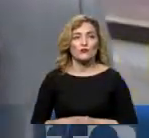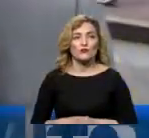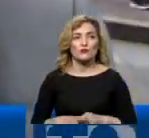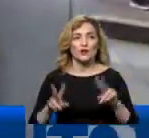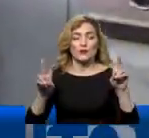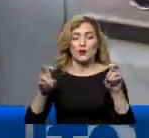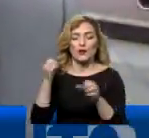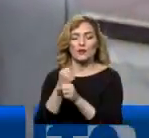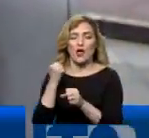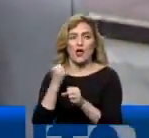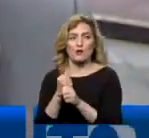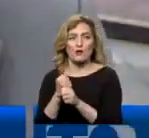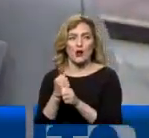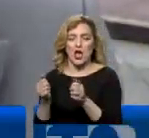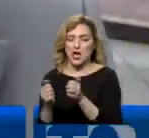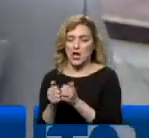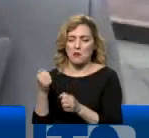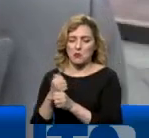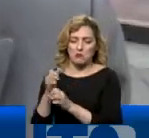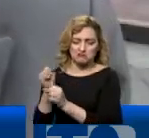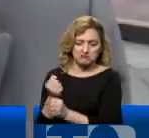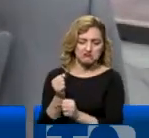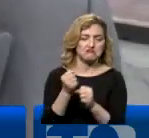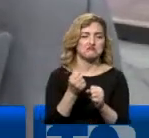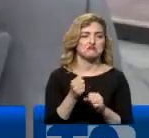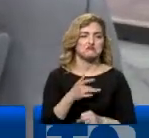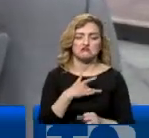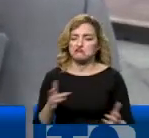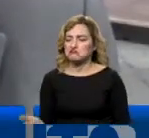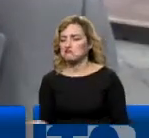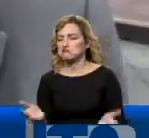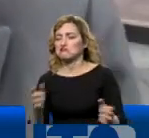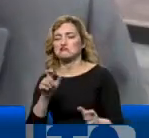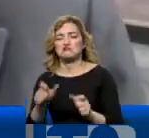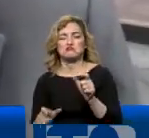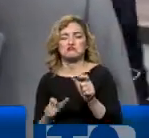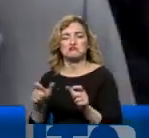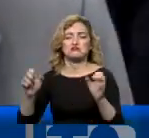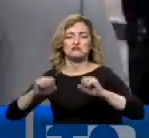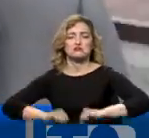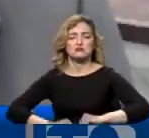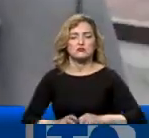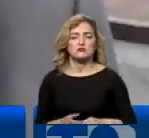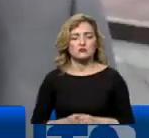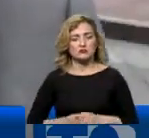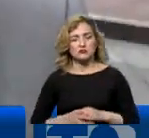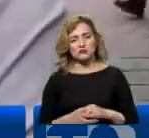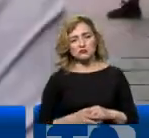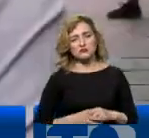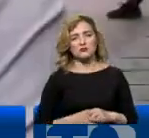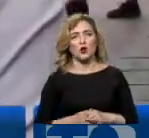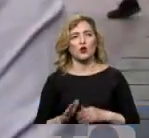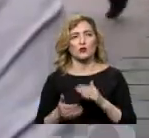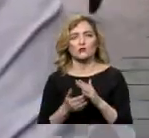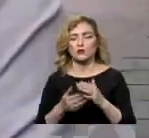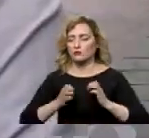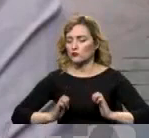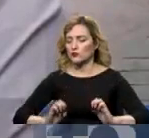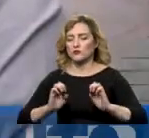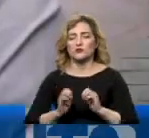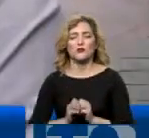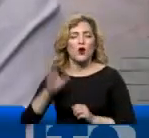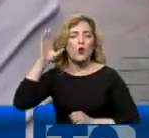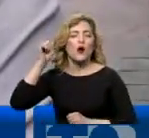mingas permitió dinamizar, darle ánimo a la ciudadanía para que pueda resurgir. Necesita Cuenca